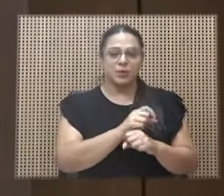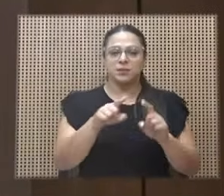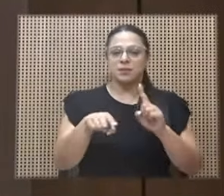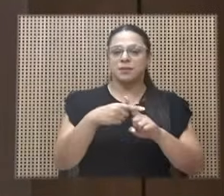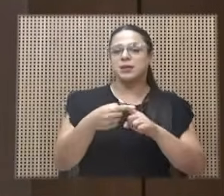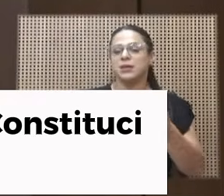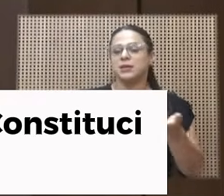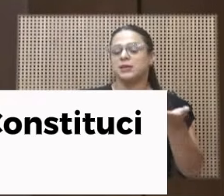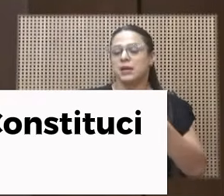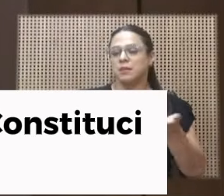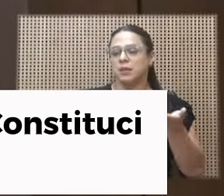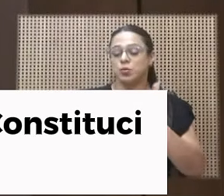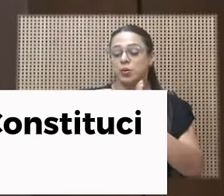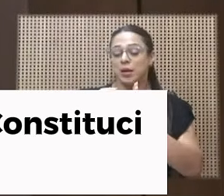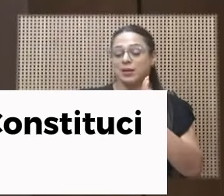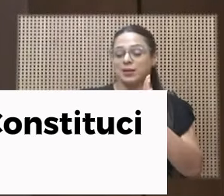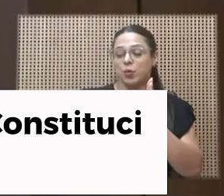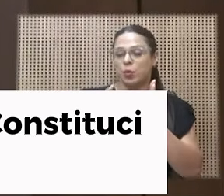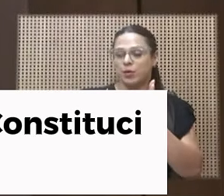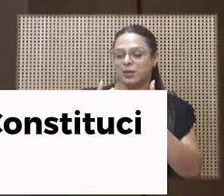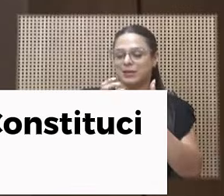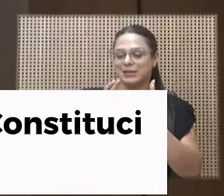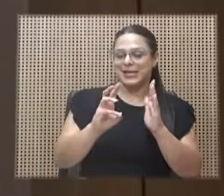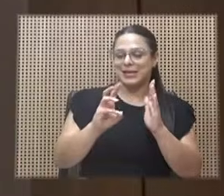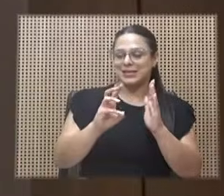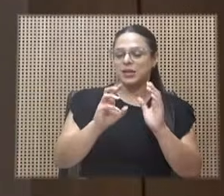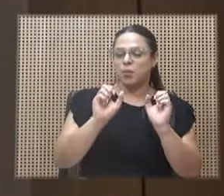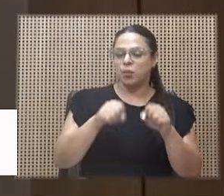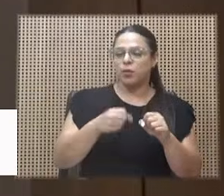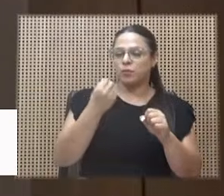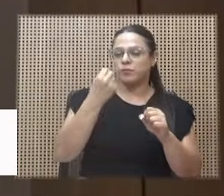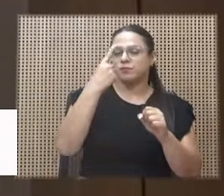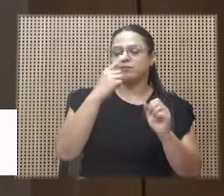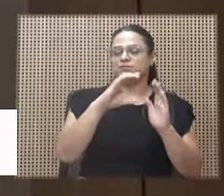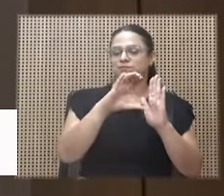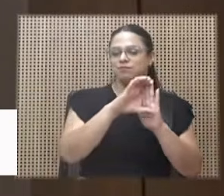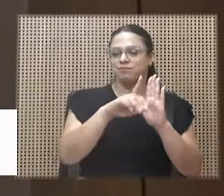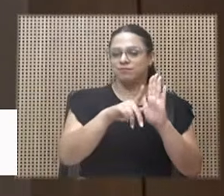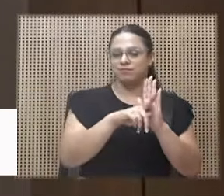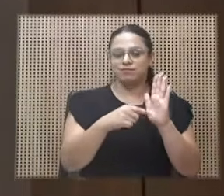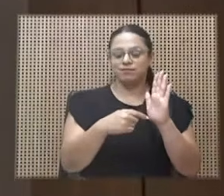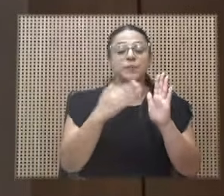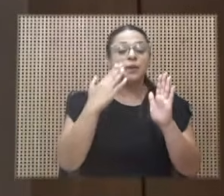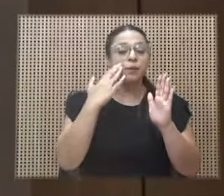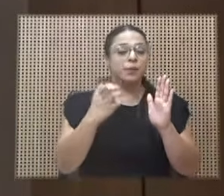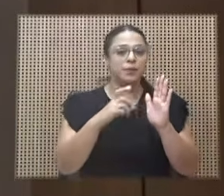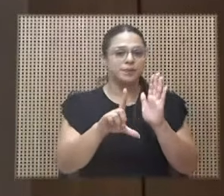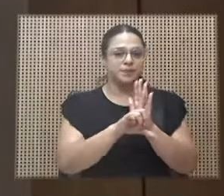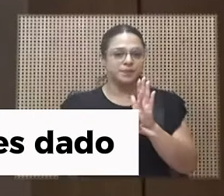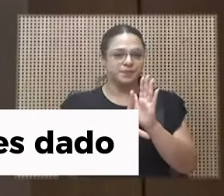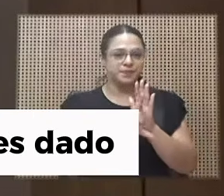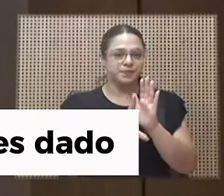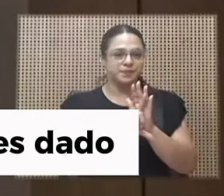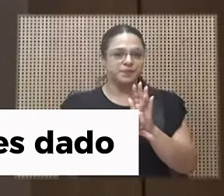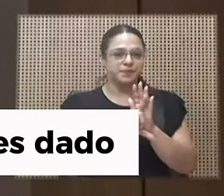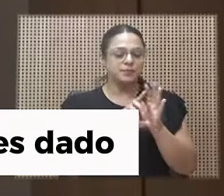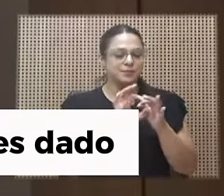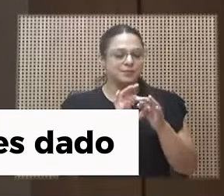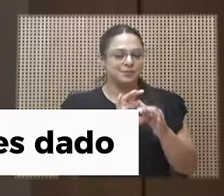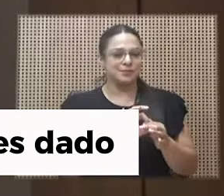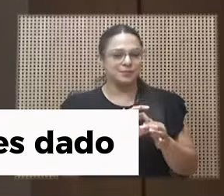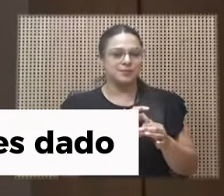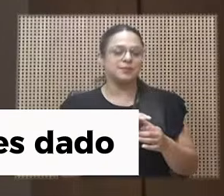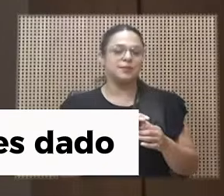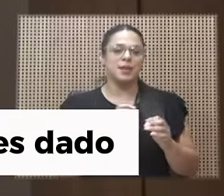es el que nos permite hacer una interpretación conforme a la Constitución, porque las leyes se interpretan conforme a la Constitución y no la